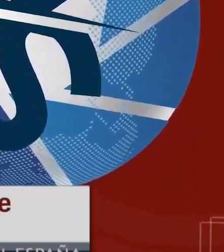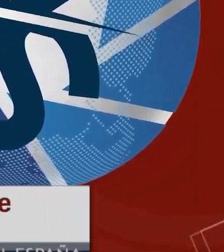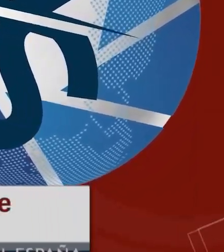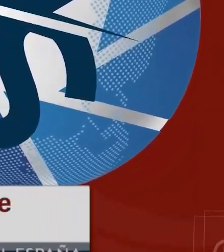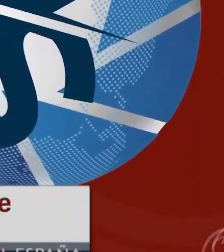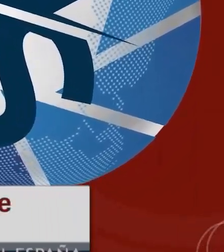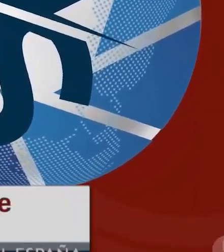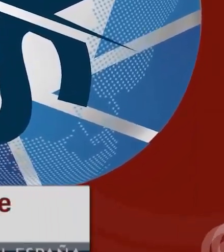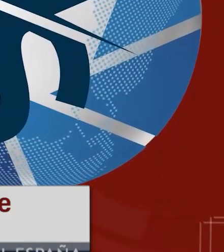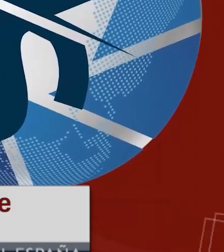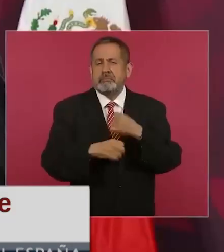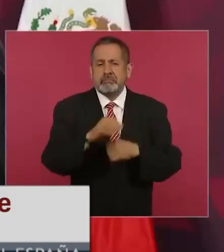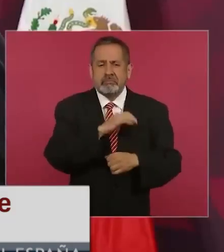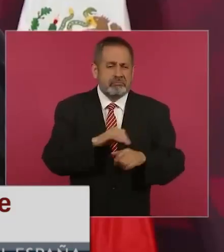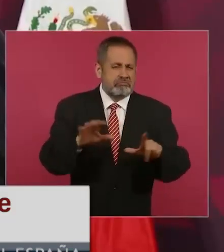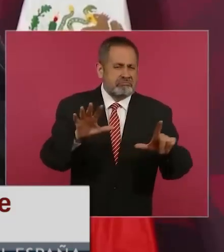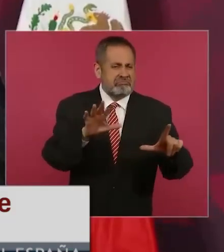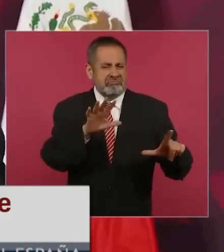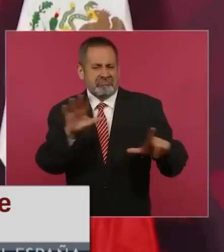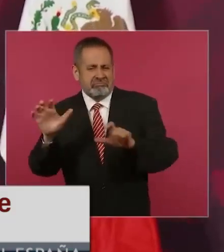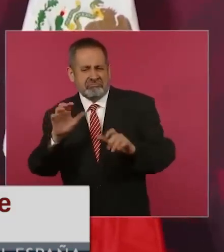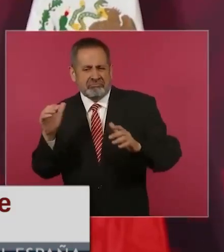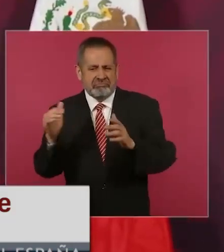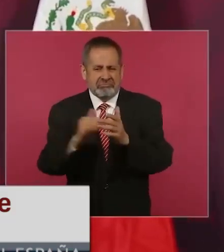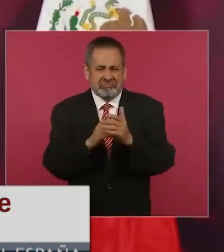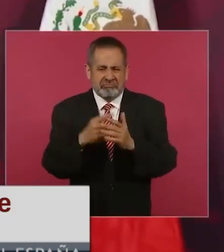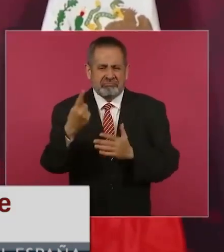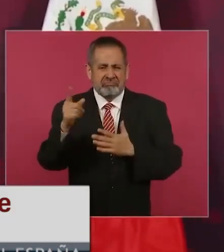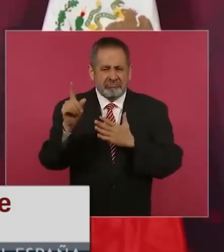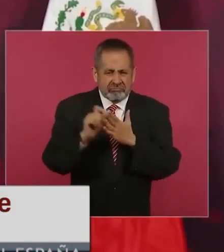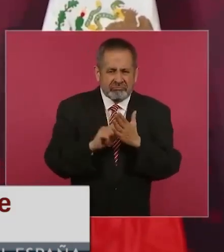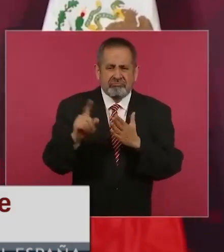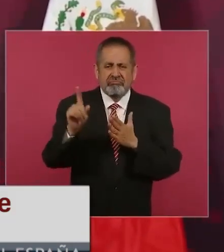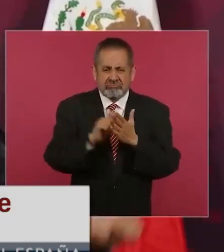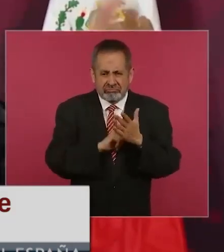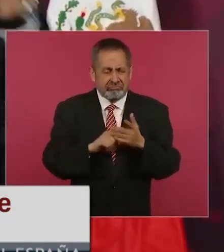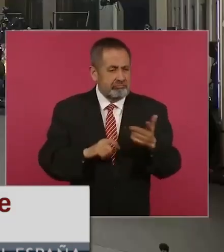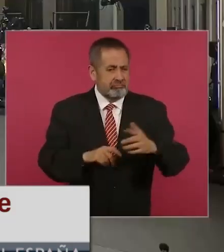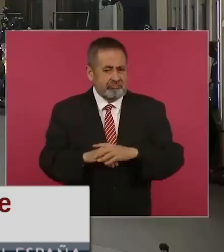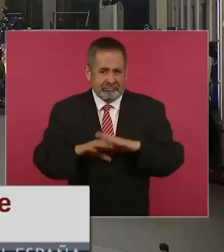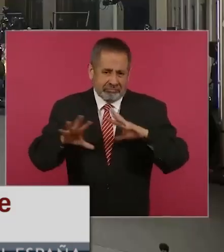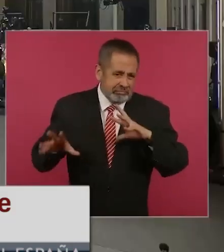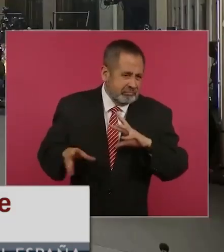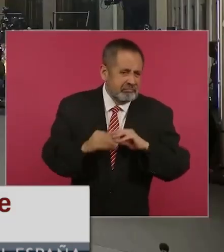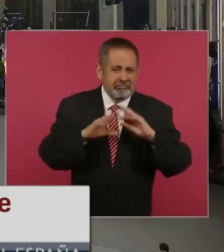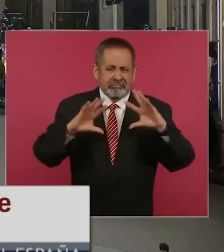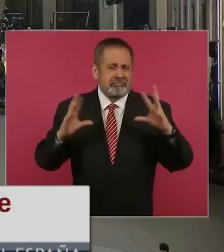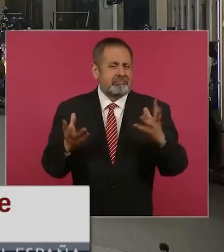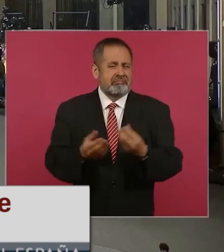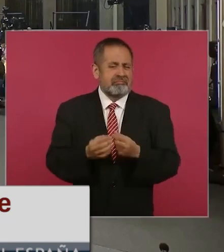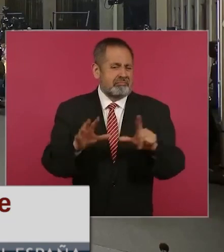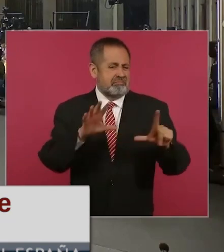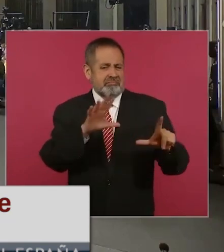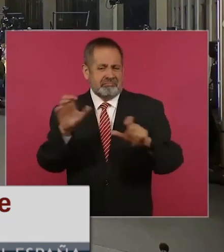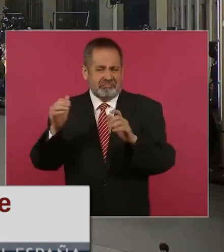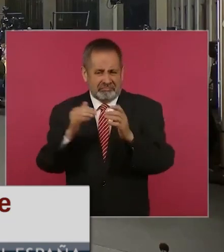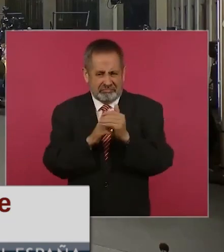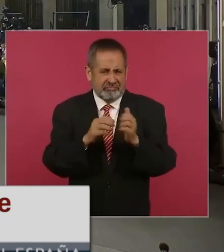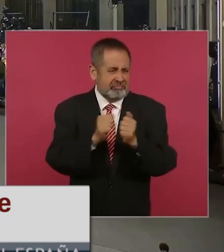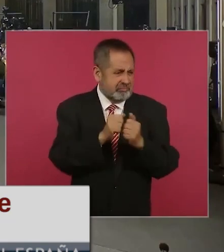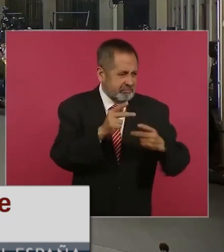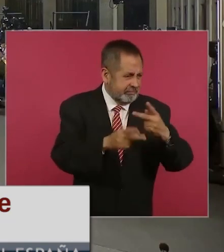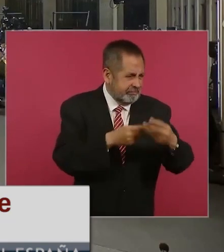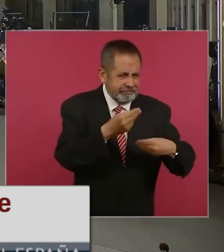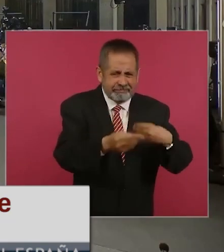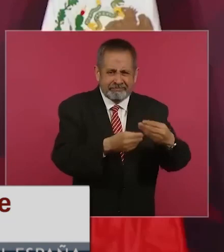personal a los empresarios del sector turístico el presidente López Obrador les dijo que esta tarde se realizará una reunión con el sector privado